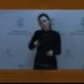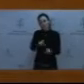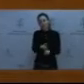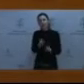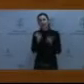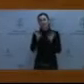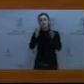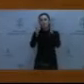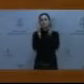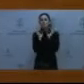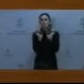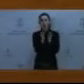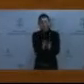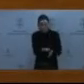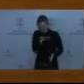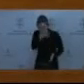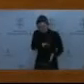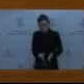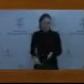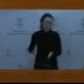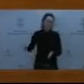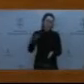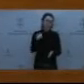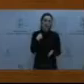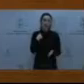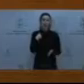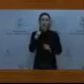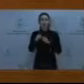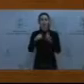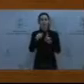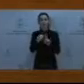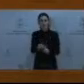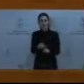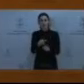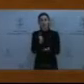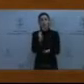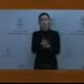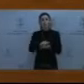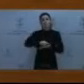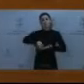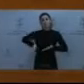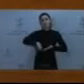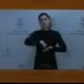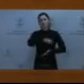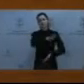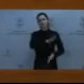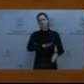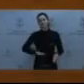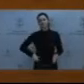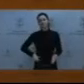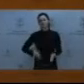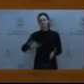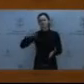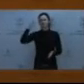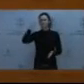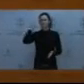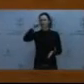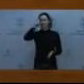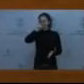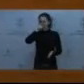lo recurrió, la volvió a perder y después de abonarla ya estamos con ella pendiente desde el